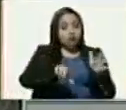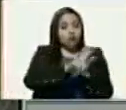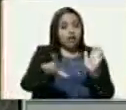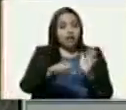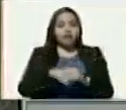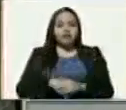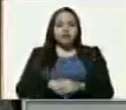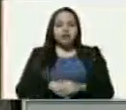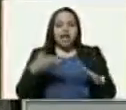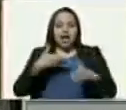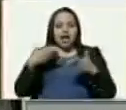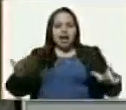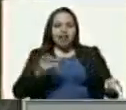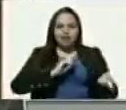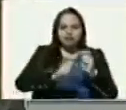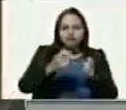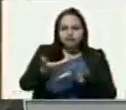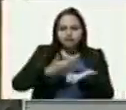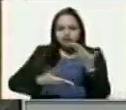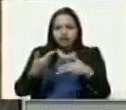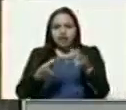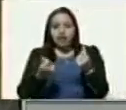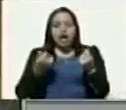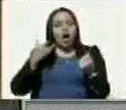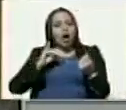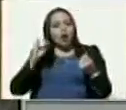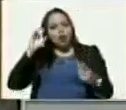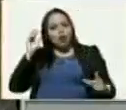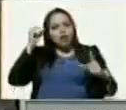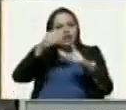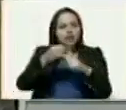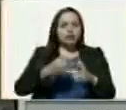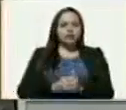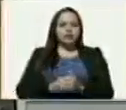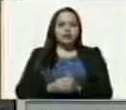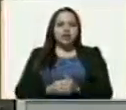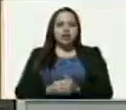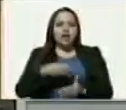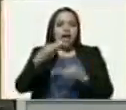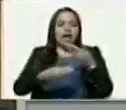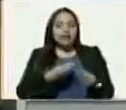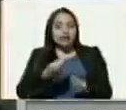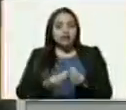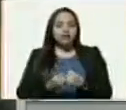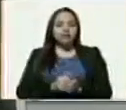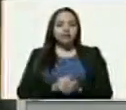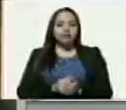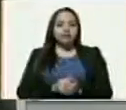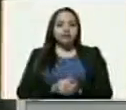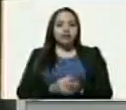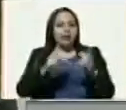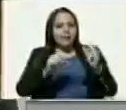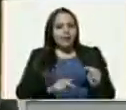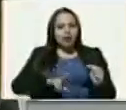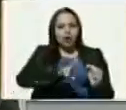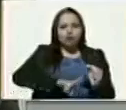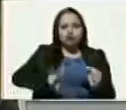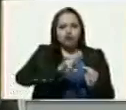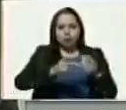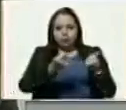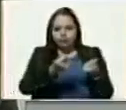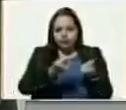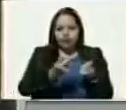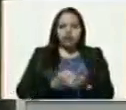las grandes transacciones financieras, tenía por objetivo homologar la utilización de la divisa con respecto al